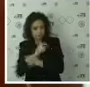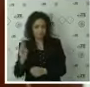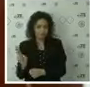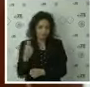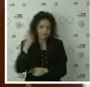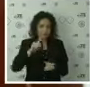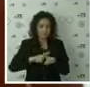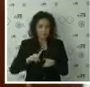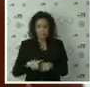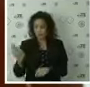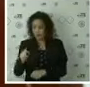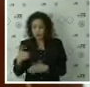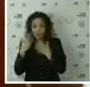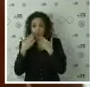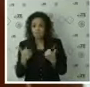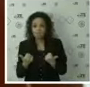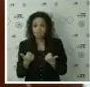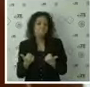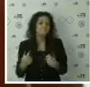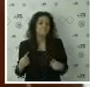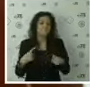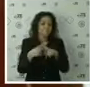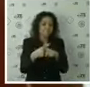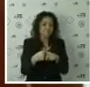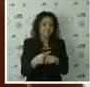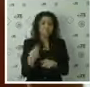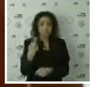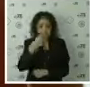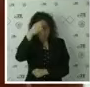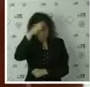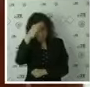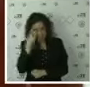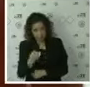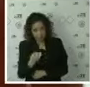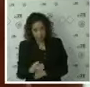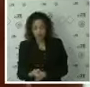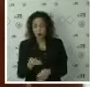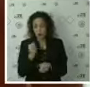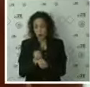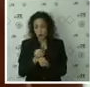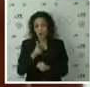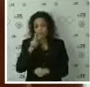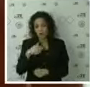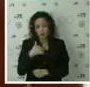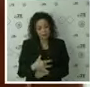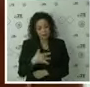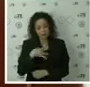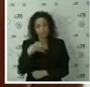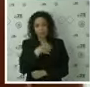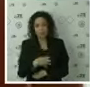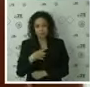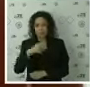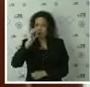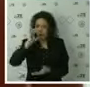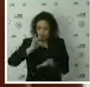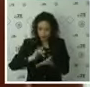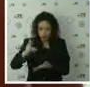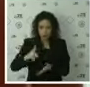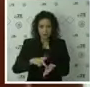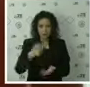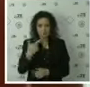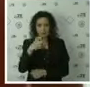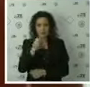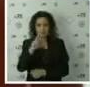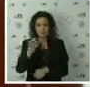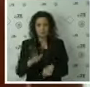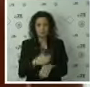de la etapa propiamente de la experiencia. De ahí que yo me congratulo en este momento y te agradezco mucho una vez más, Gloria, por